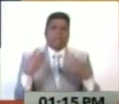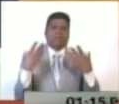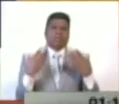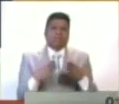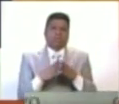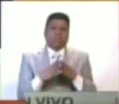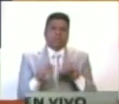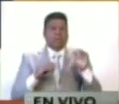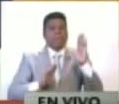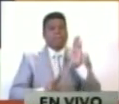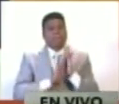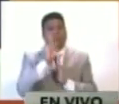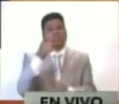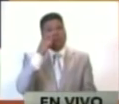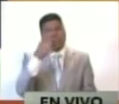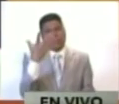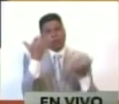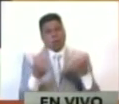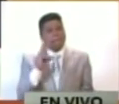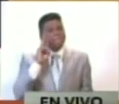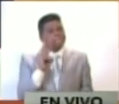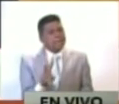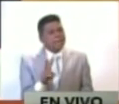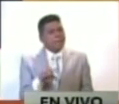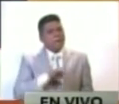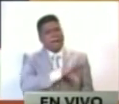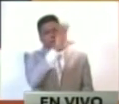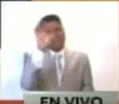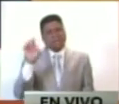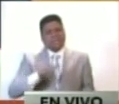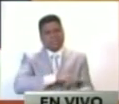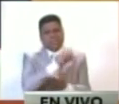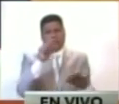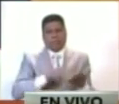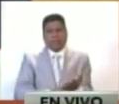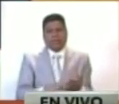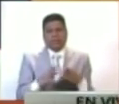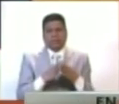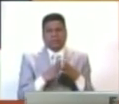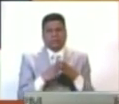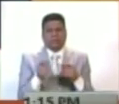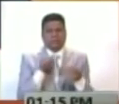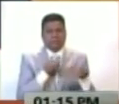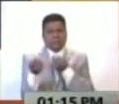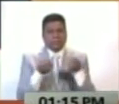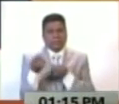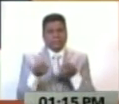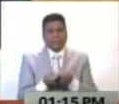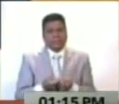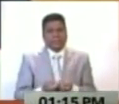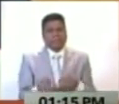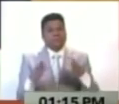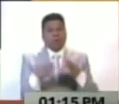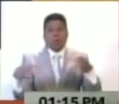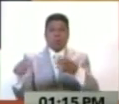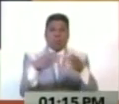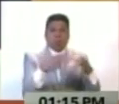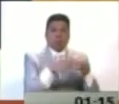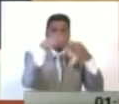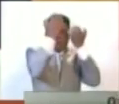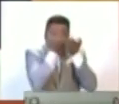beneficio y progreso a los pueblos. Hoy lo que vemos son países desintegrados territorialmente y regulados por grupos